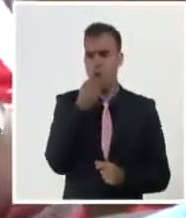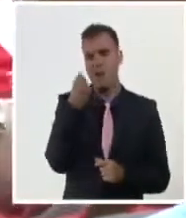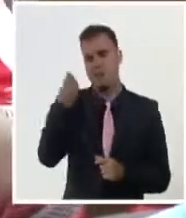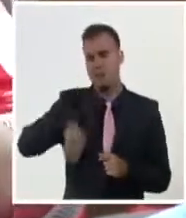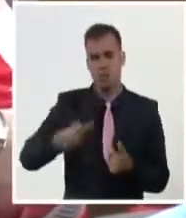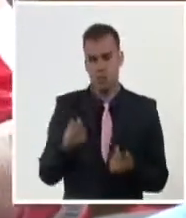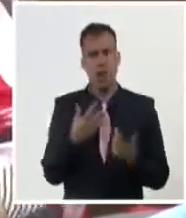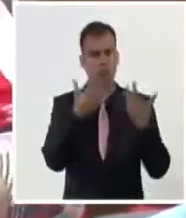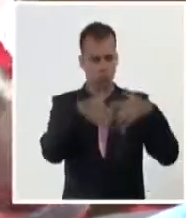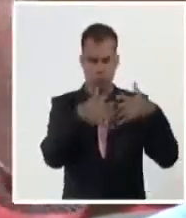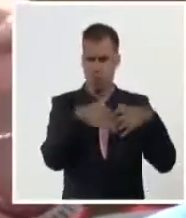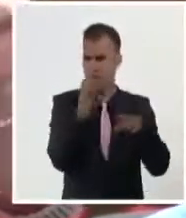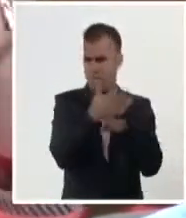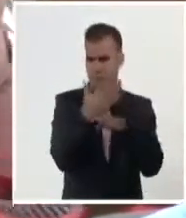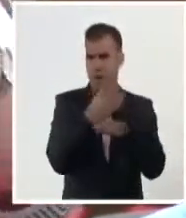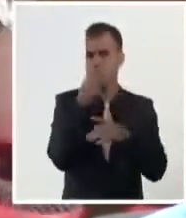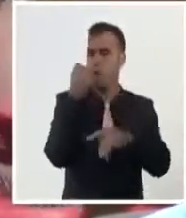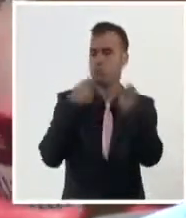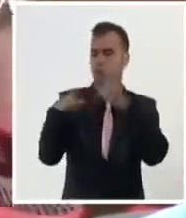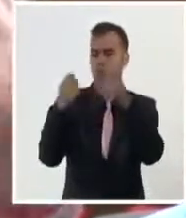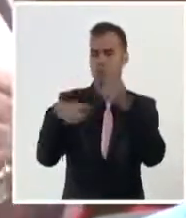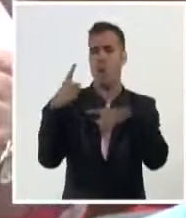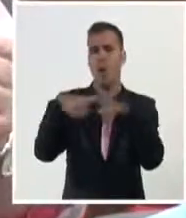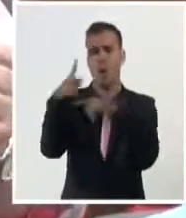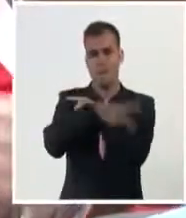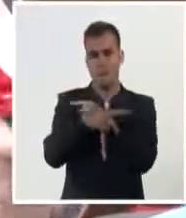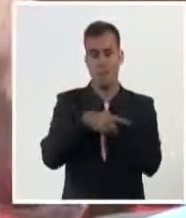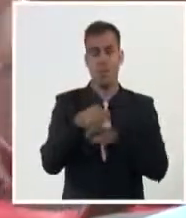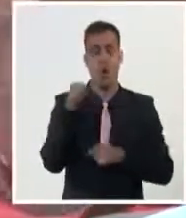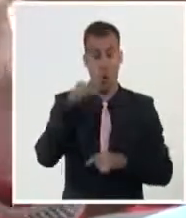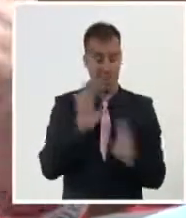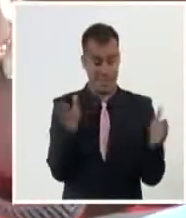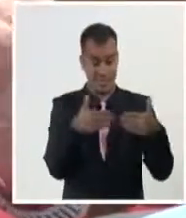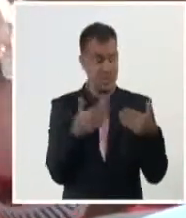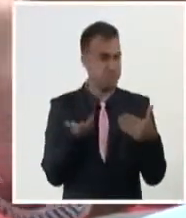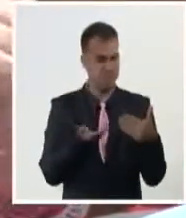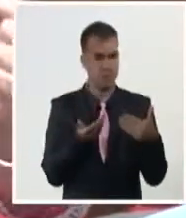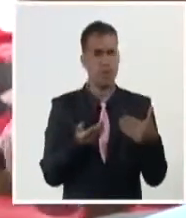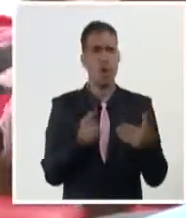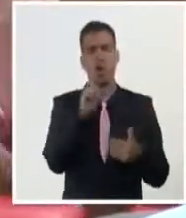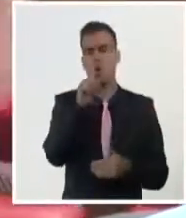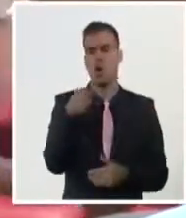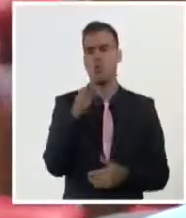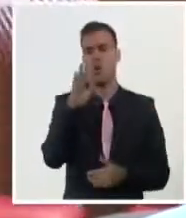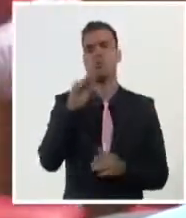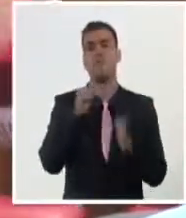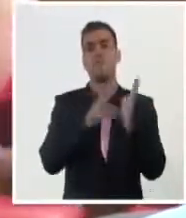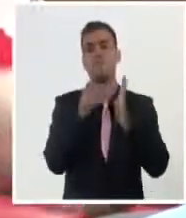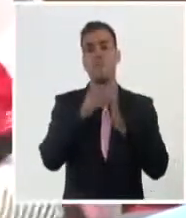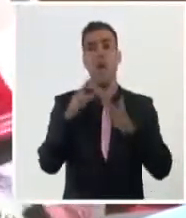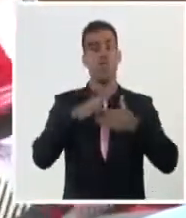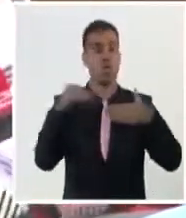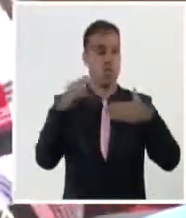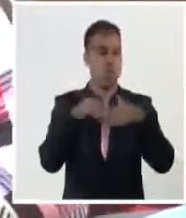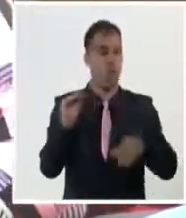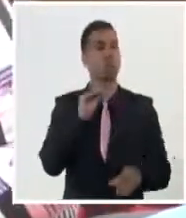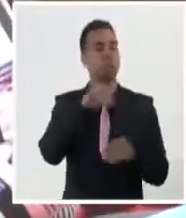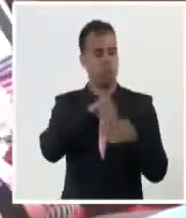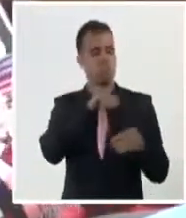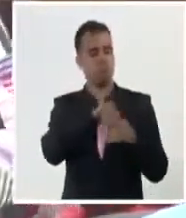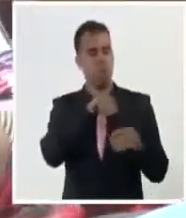Hoy, al cierre del día de hoy, estamos aportando a nuestro país 1,8 millones de dólares por arriba del